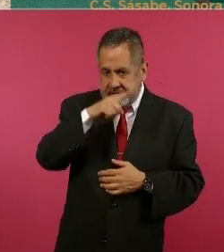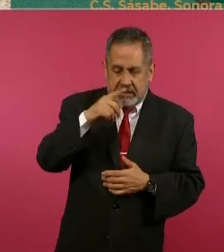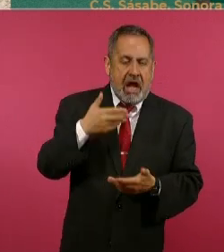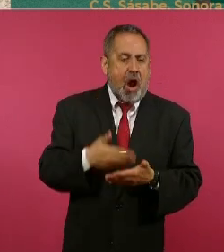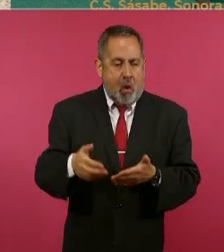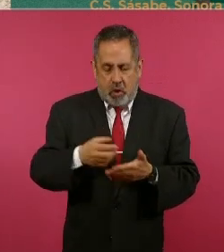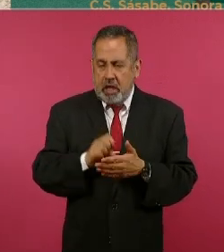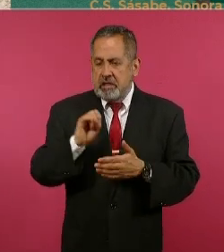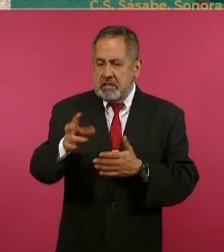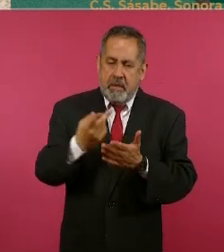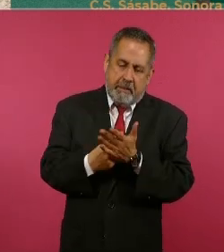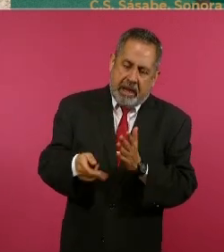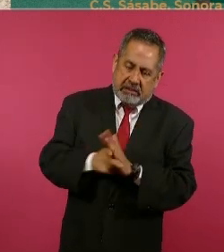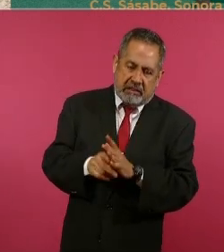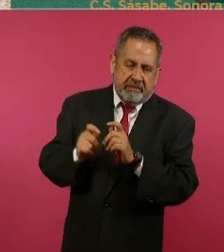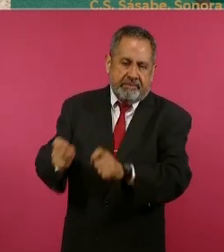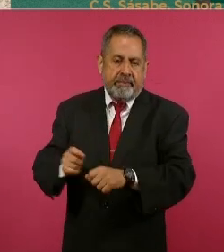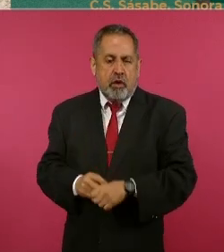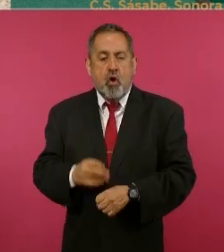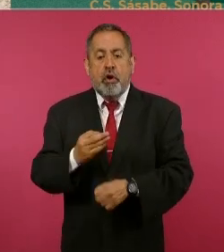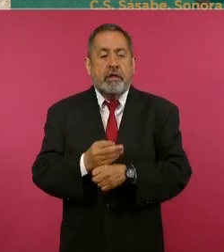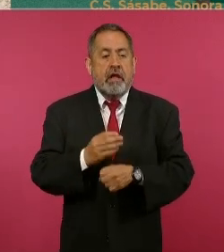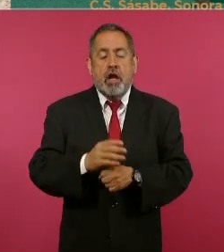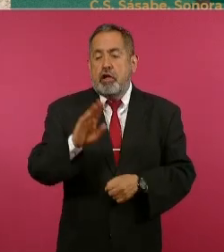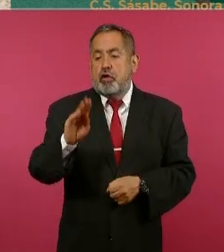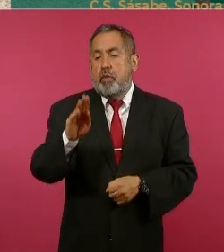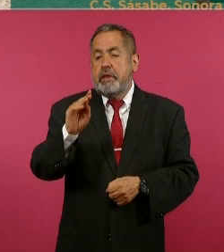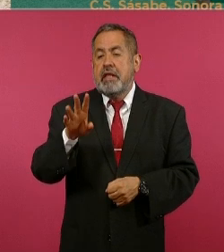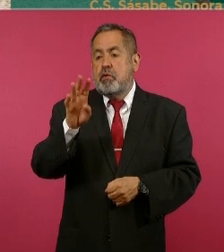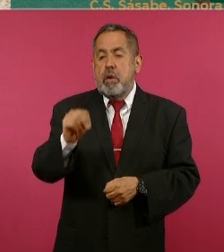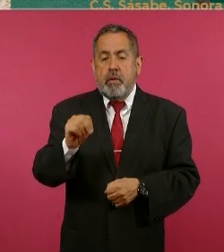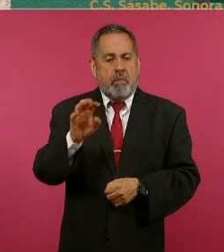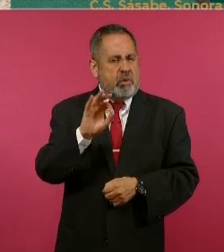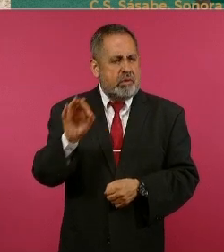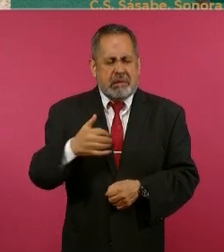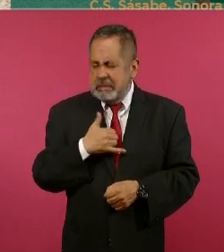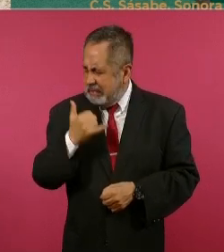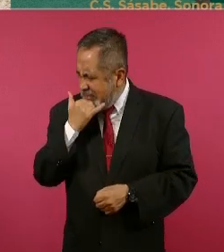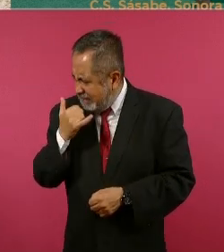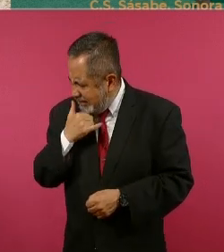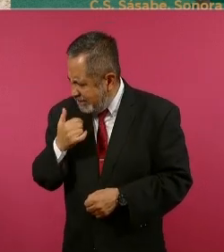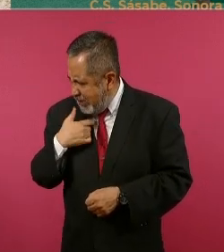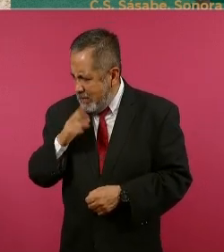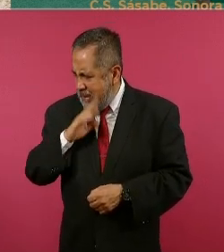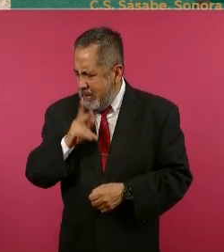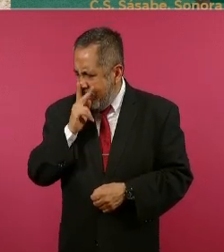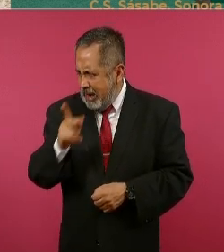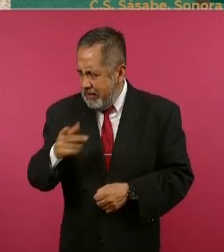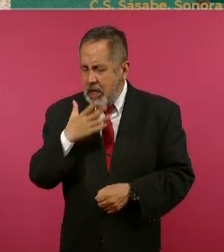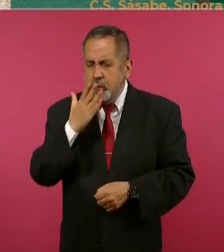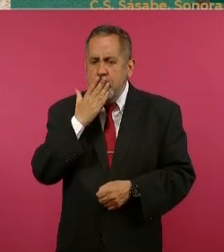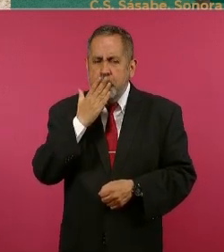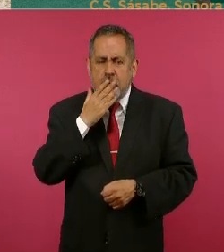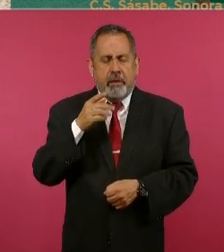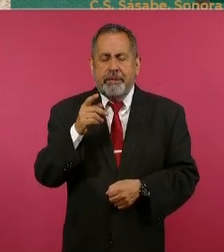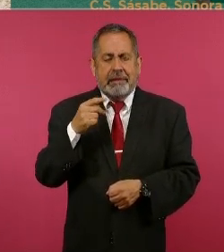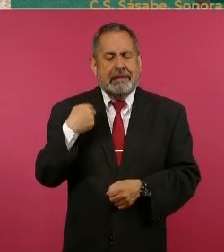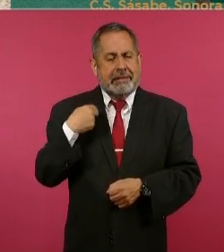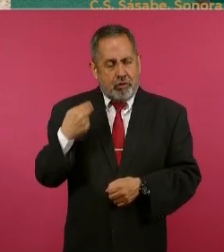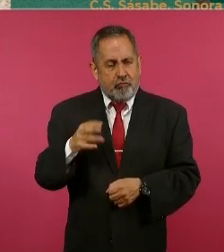de plazas. 99% es nuestro, perdón, dije de Badiraguato, estaba yo en Sonora, es